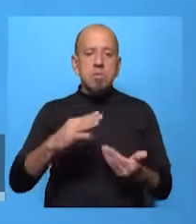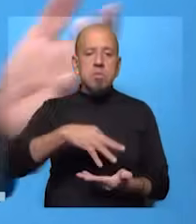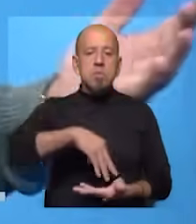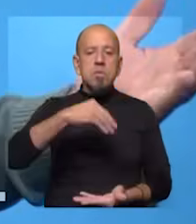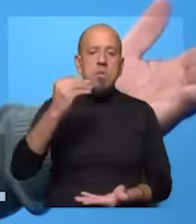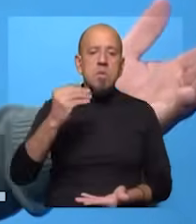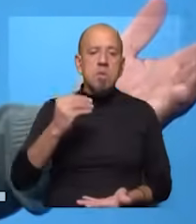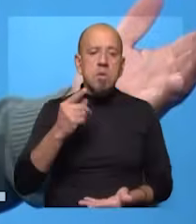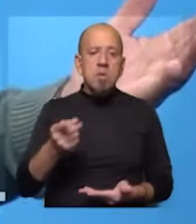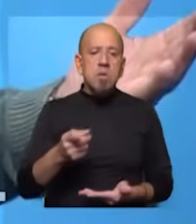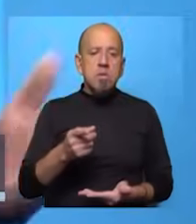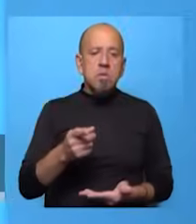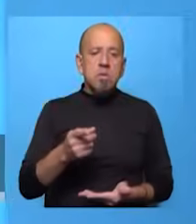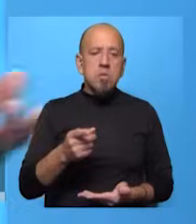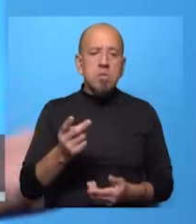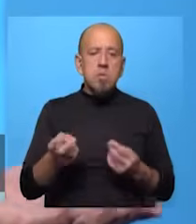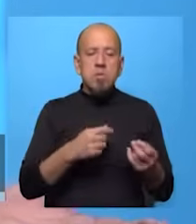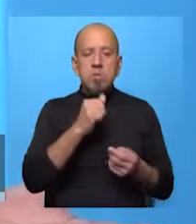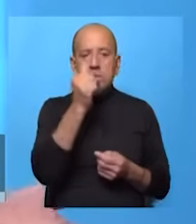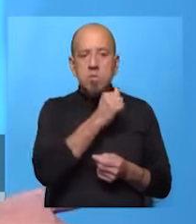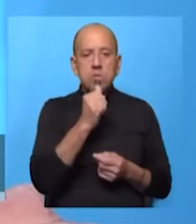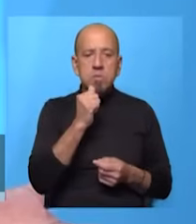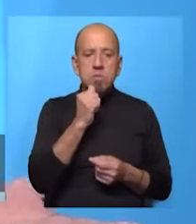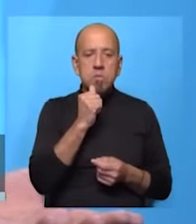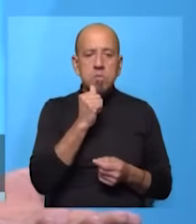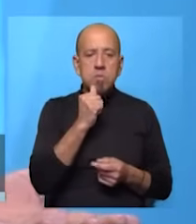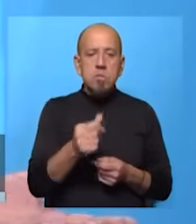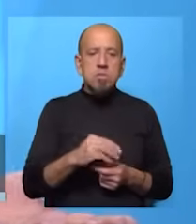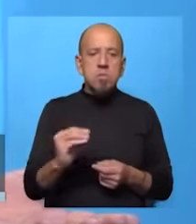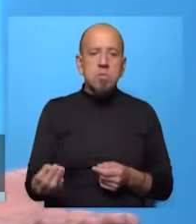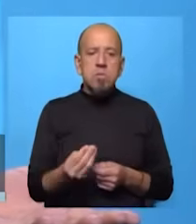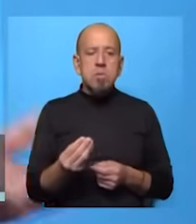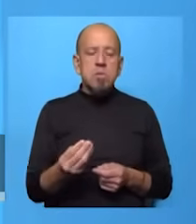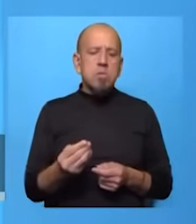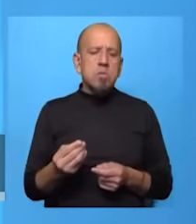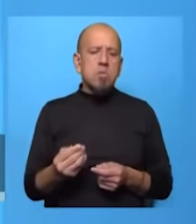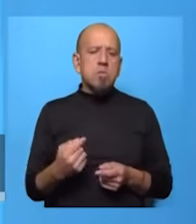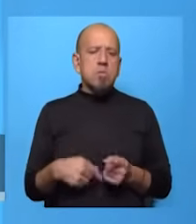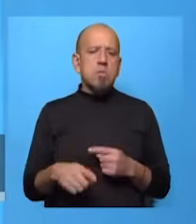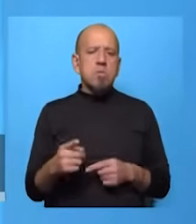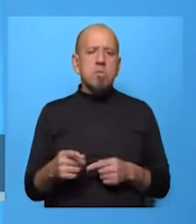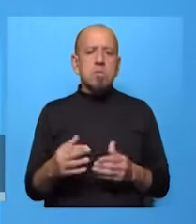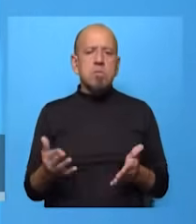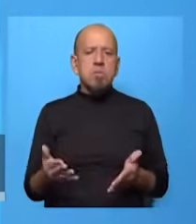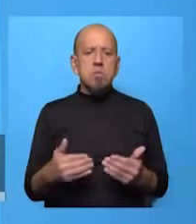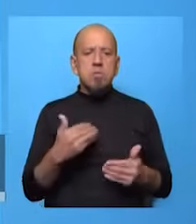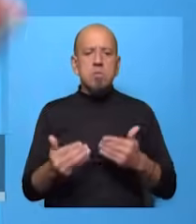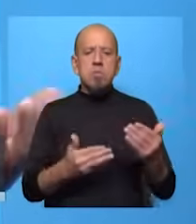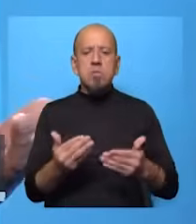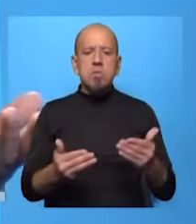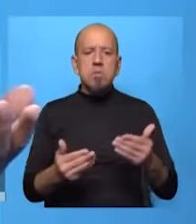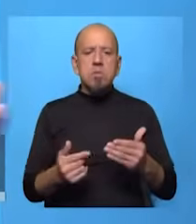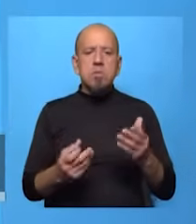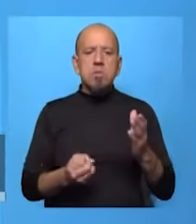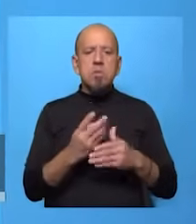resolver todos los problemas y ahora generaron que antel tuviera pérdidas entonces Y dónde está el avance Cuáles fueron los nuevos